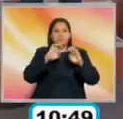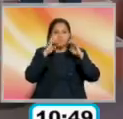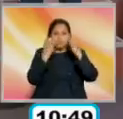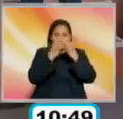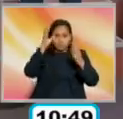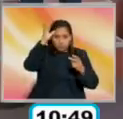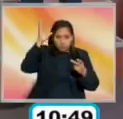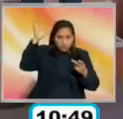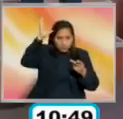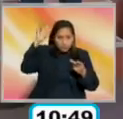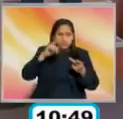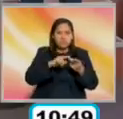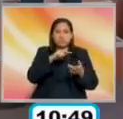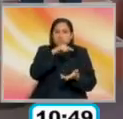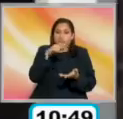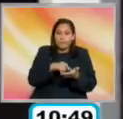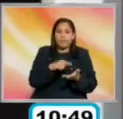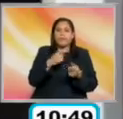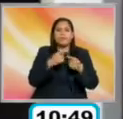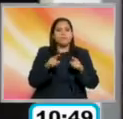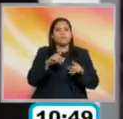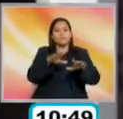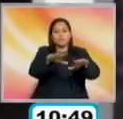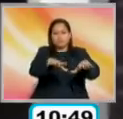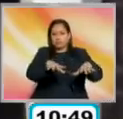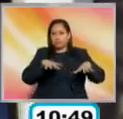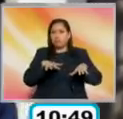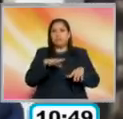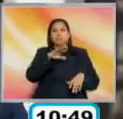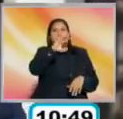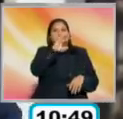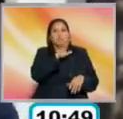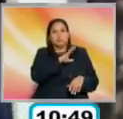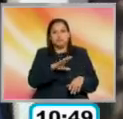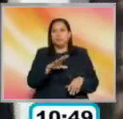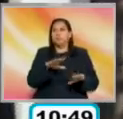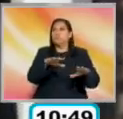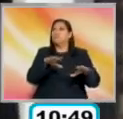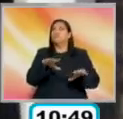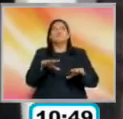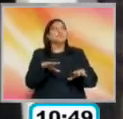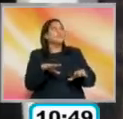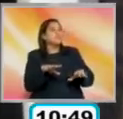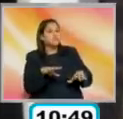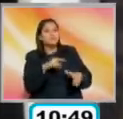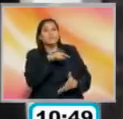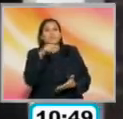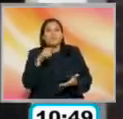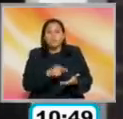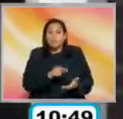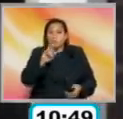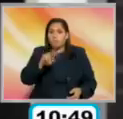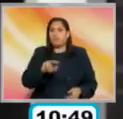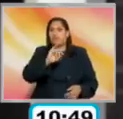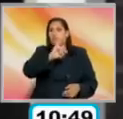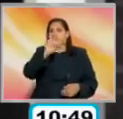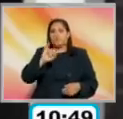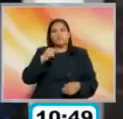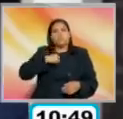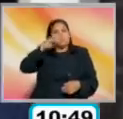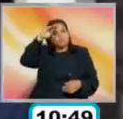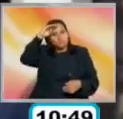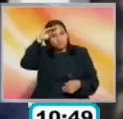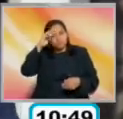Estadio Azteca, bueno. Estuvimos en recintos increíblemente espectaculares, lugares donde la verdad jamás pasó por mi mente